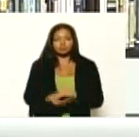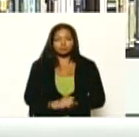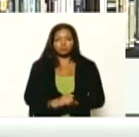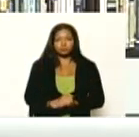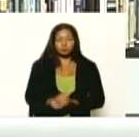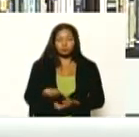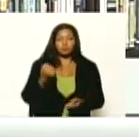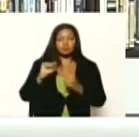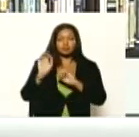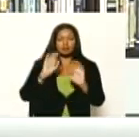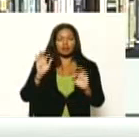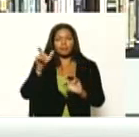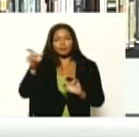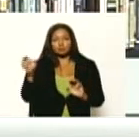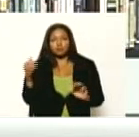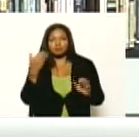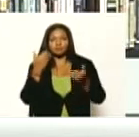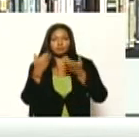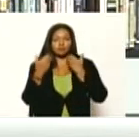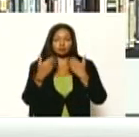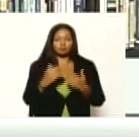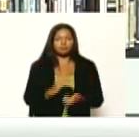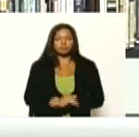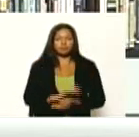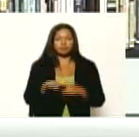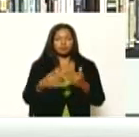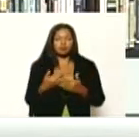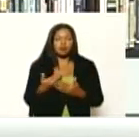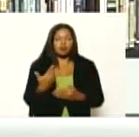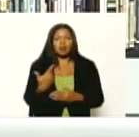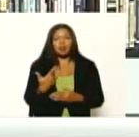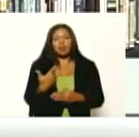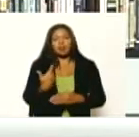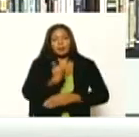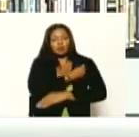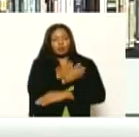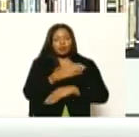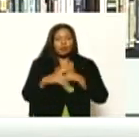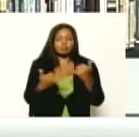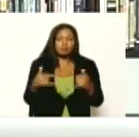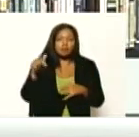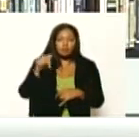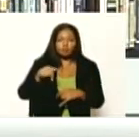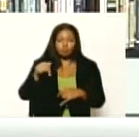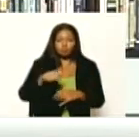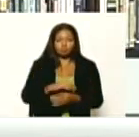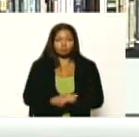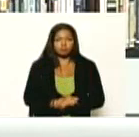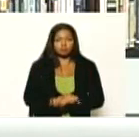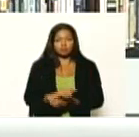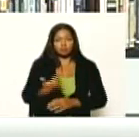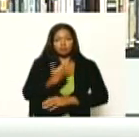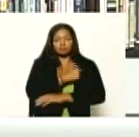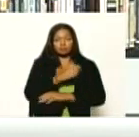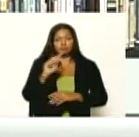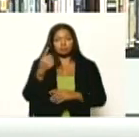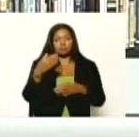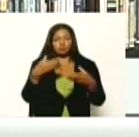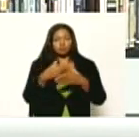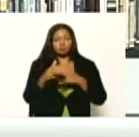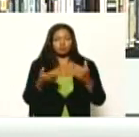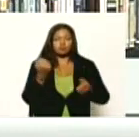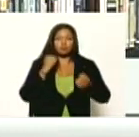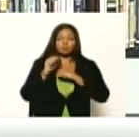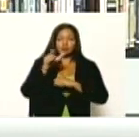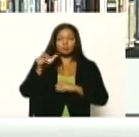contagien. Bueno, esto lo sabemos, que ninguna vacuna hasta el día de hoy, de estas vacunas de primera generación, evita